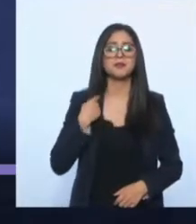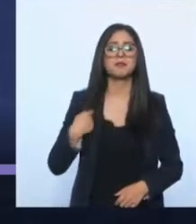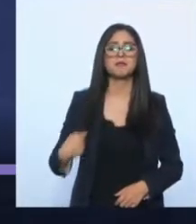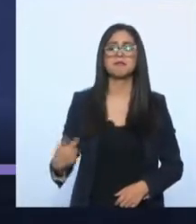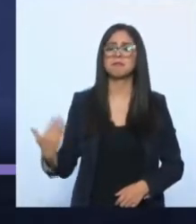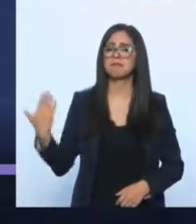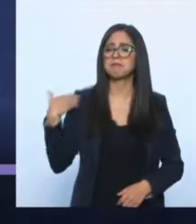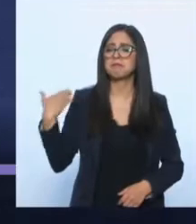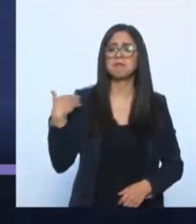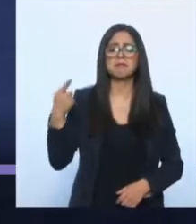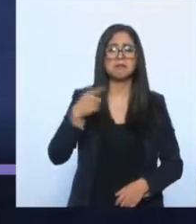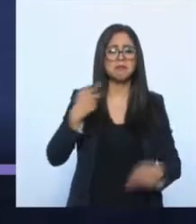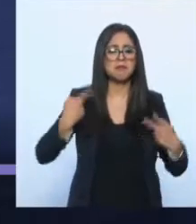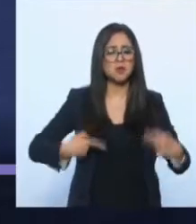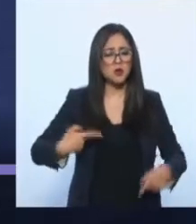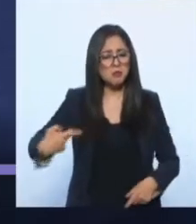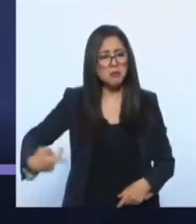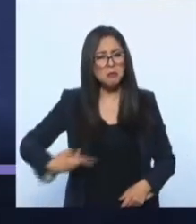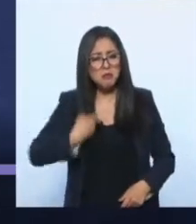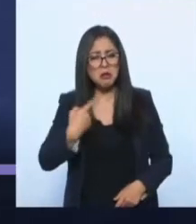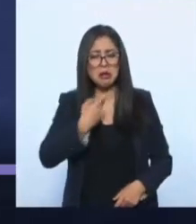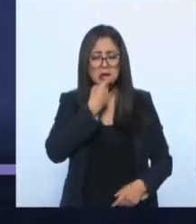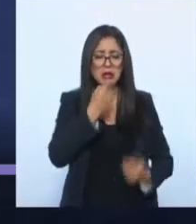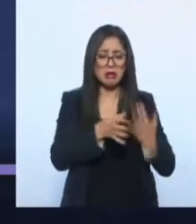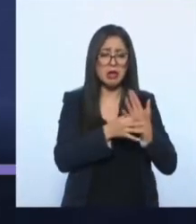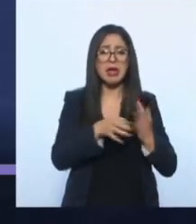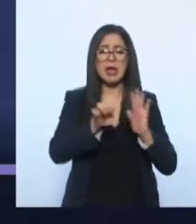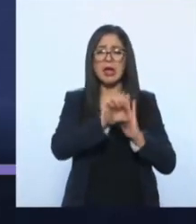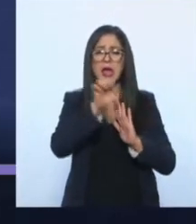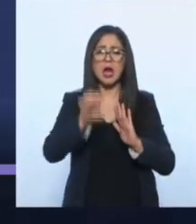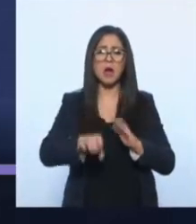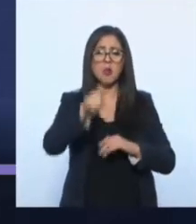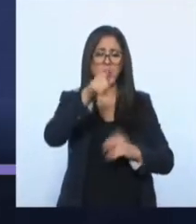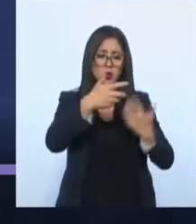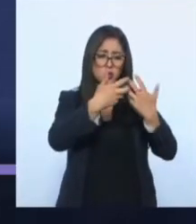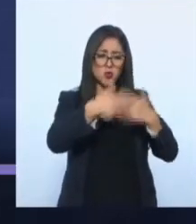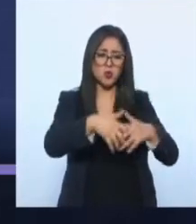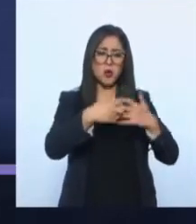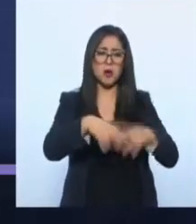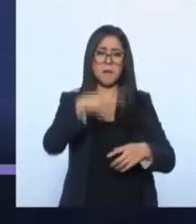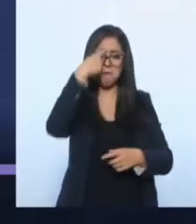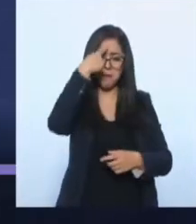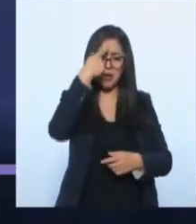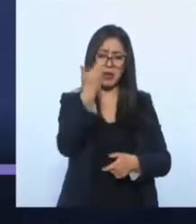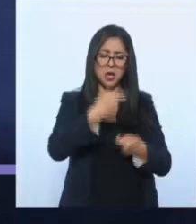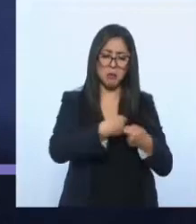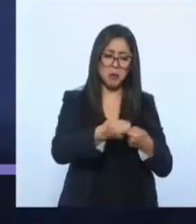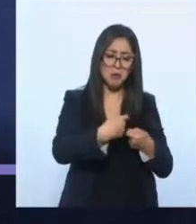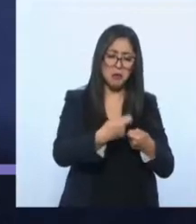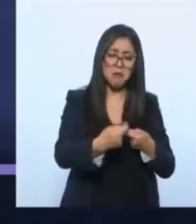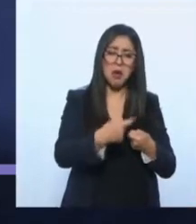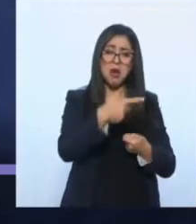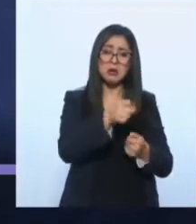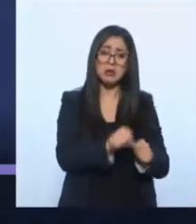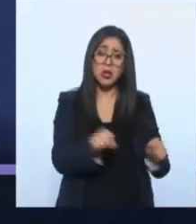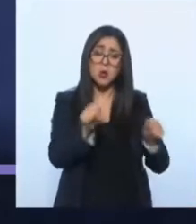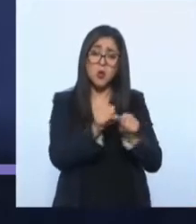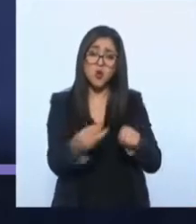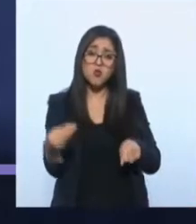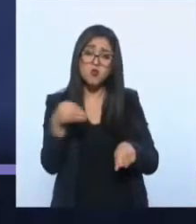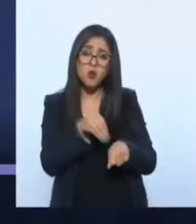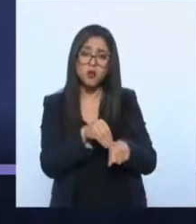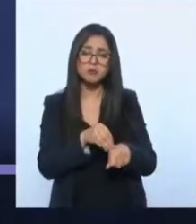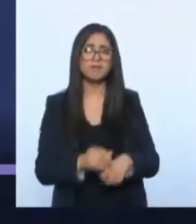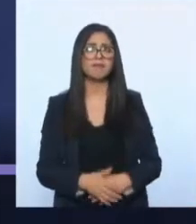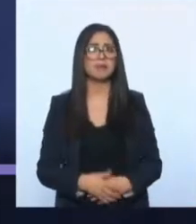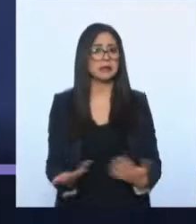oye, si tuvieras una máquina de hacer dinero, ¿la asegurarías? Y pues la respuesta es simple, ¿no? Pues sí, porque obviamente